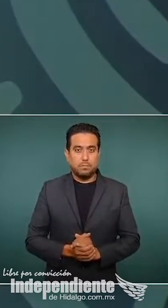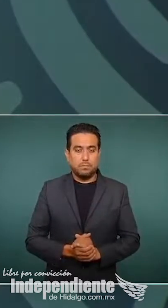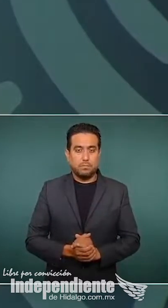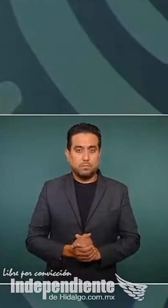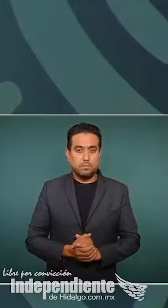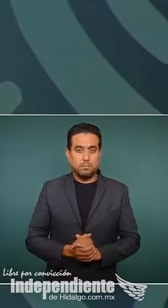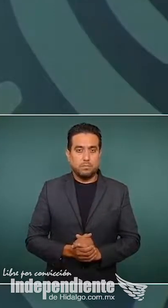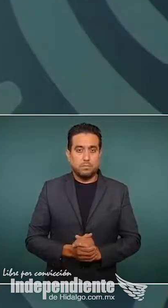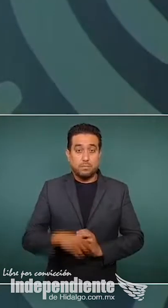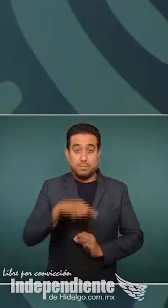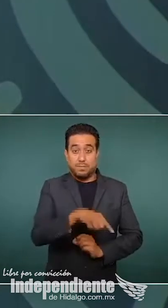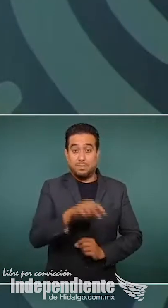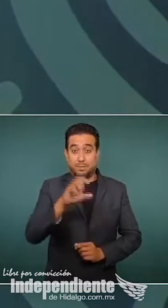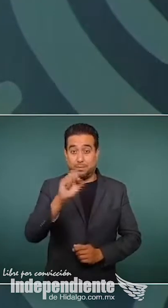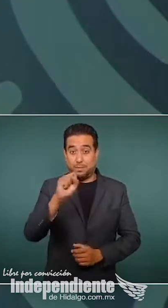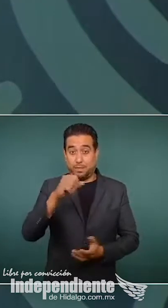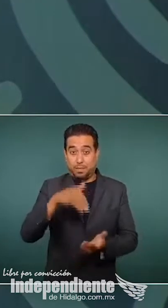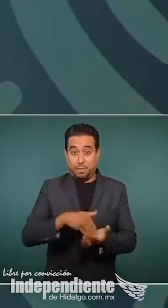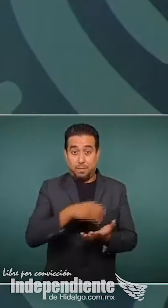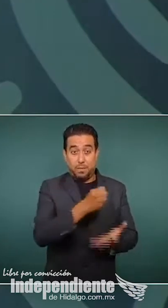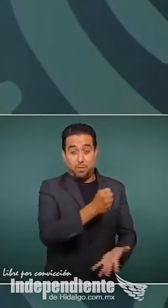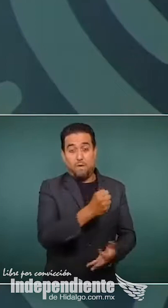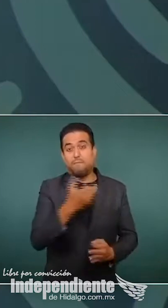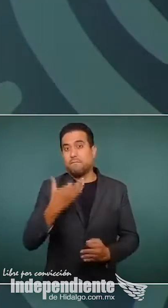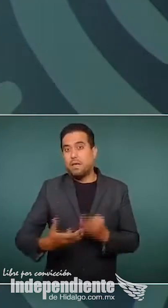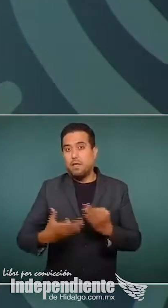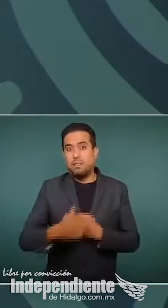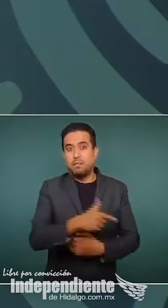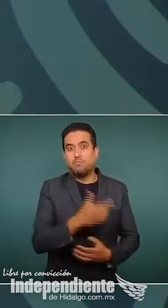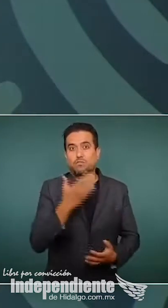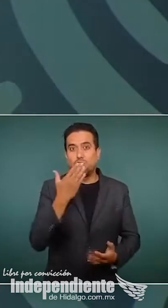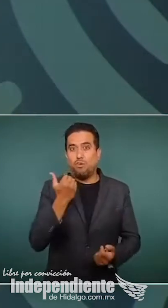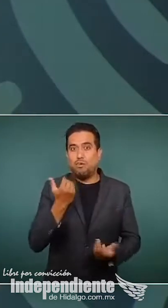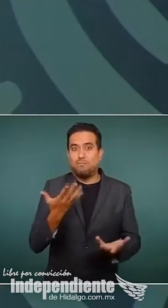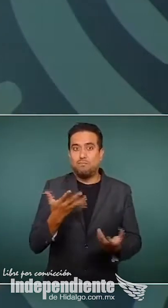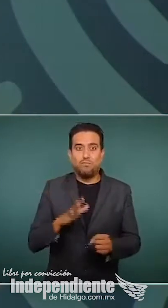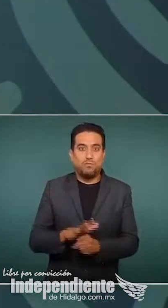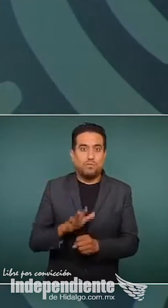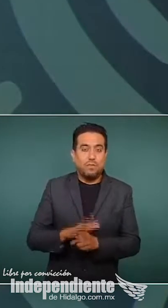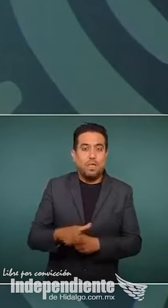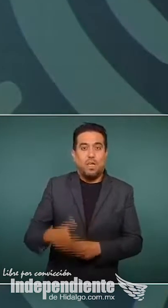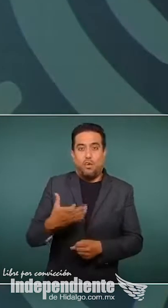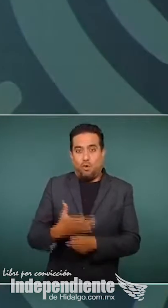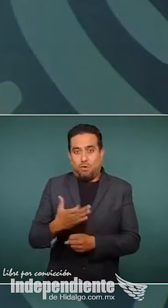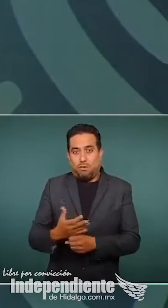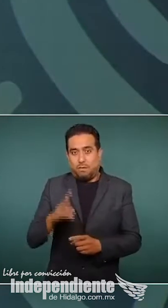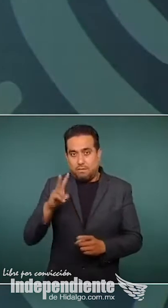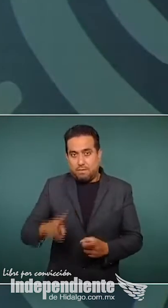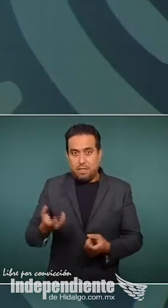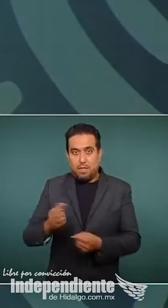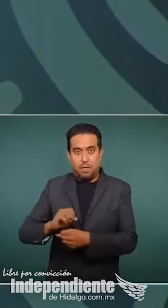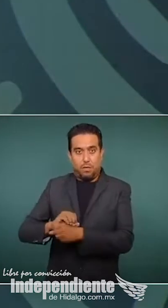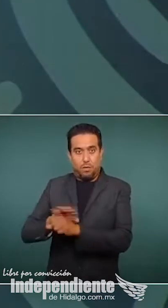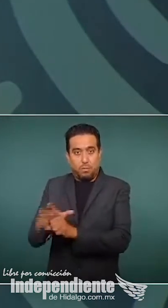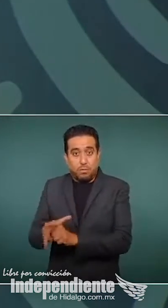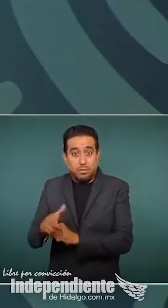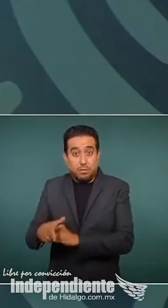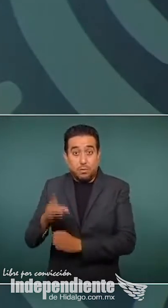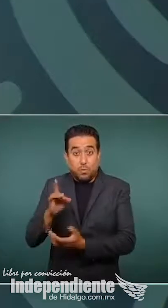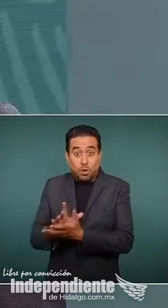suficiente, van a faltar recursos, porque es una crisis económica